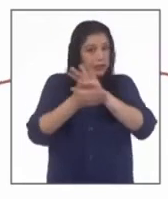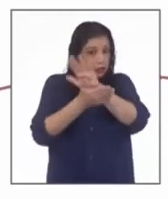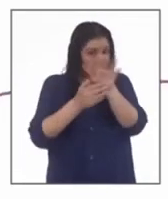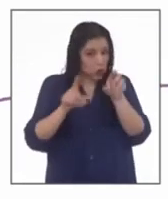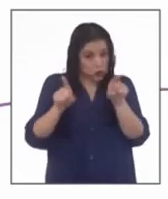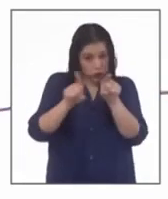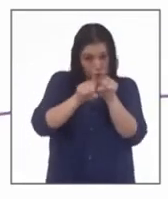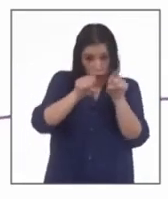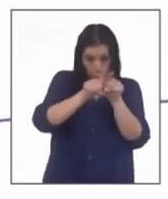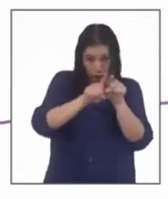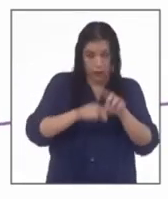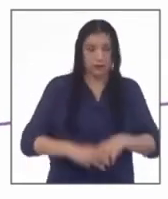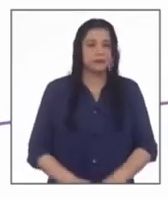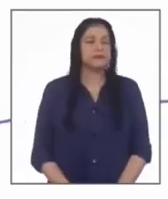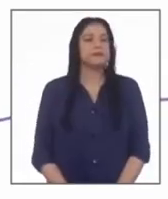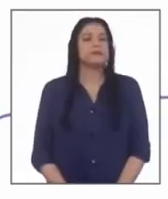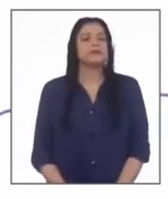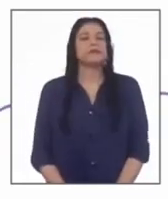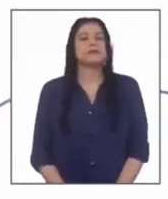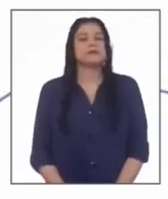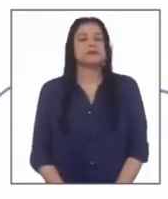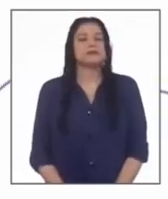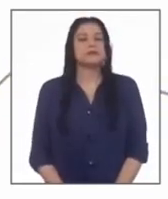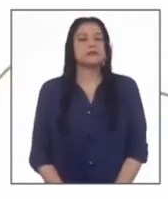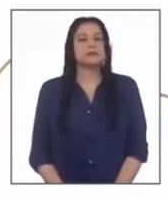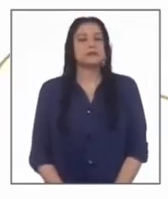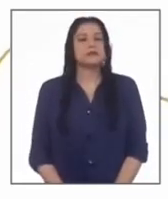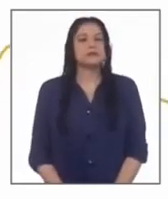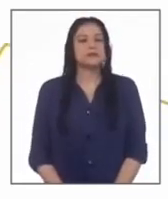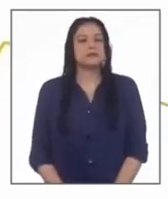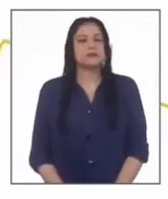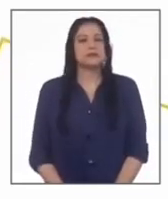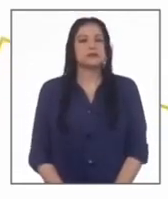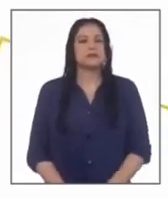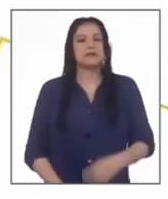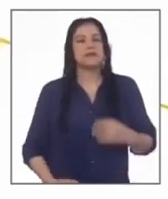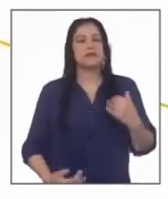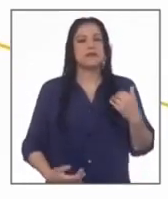estas condiciones?